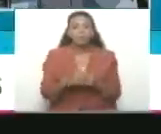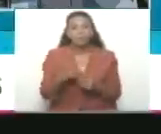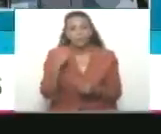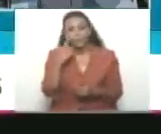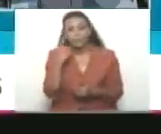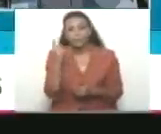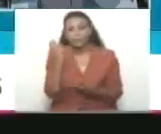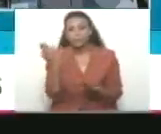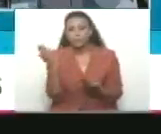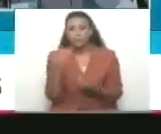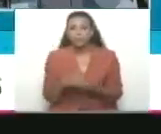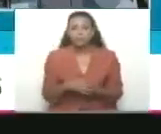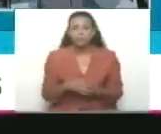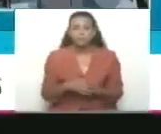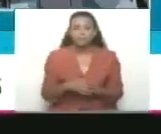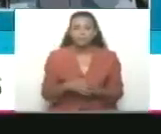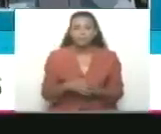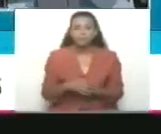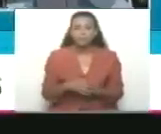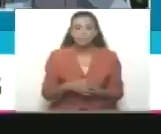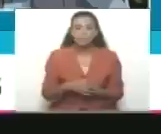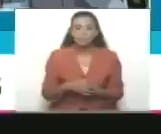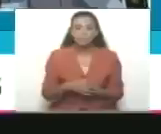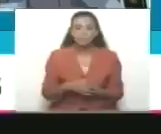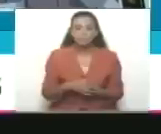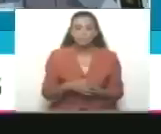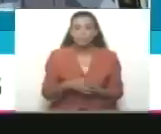Régulo la cruz lisette Rodríguez